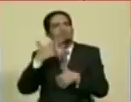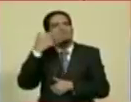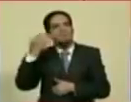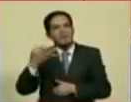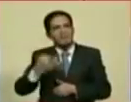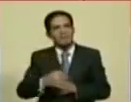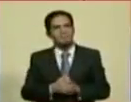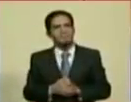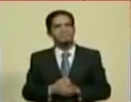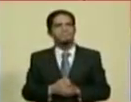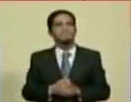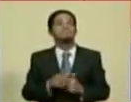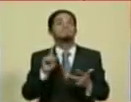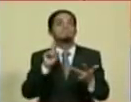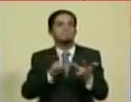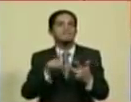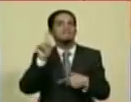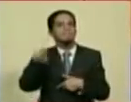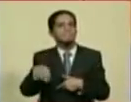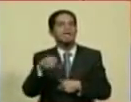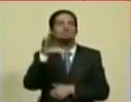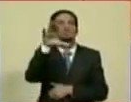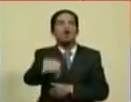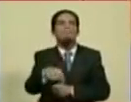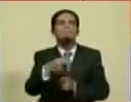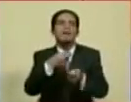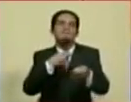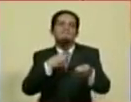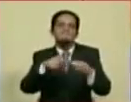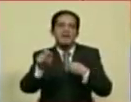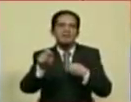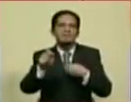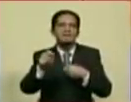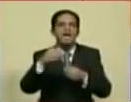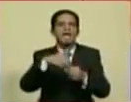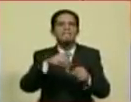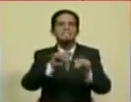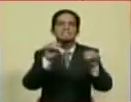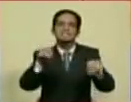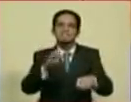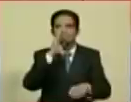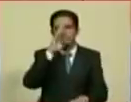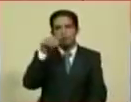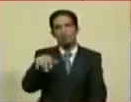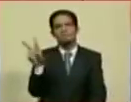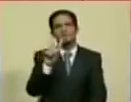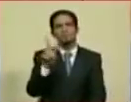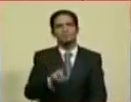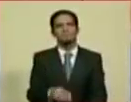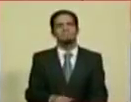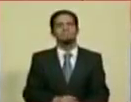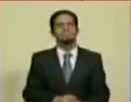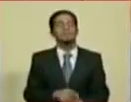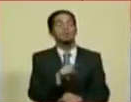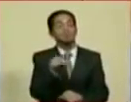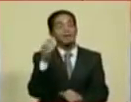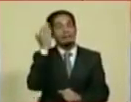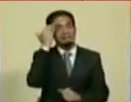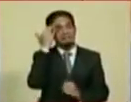finalmente, la compra y venta de divisas en el sistema bancario nacional. Ustedes saben que